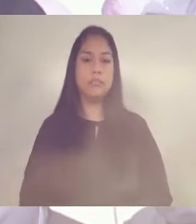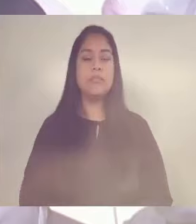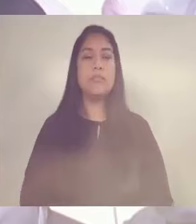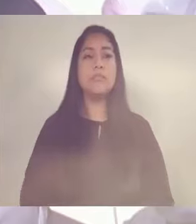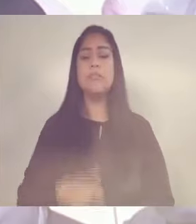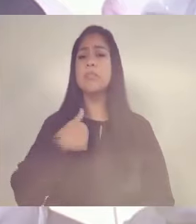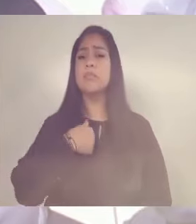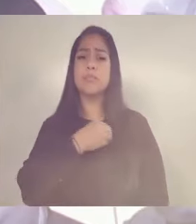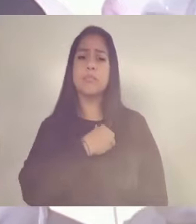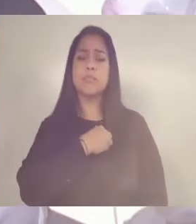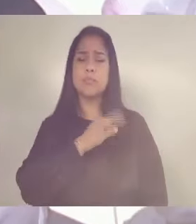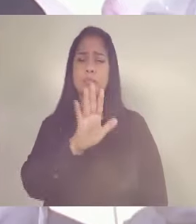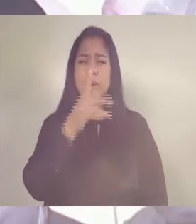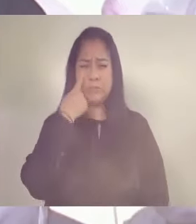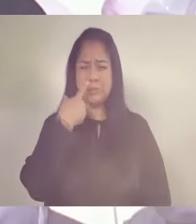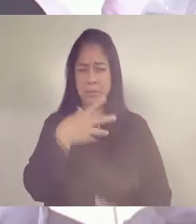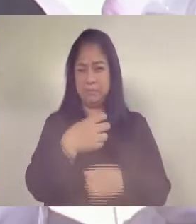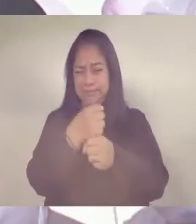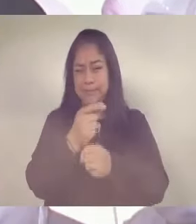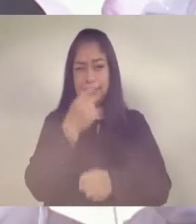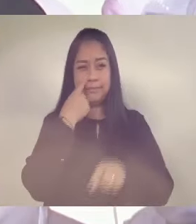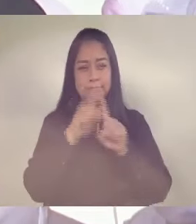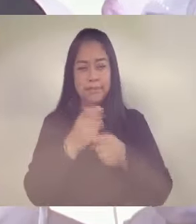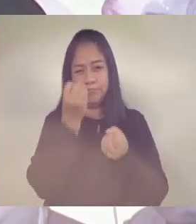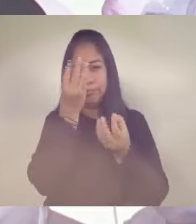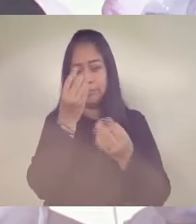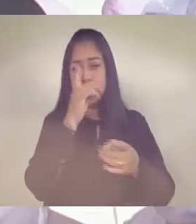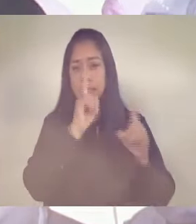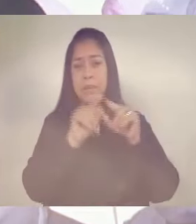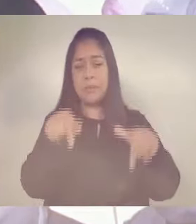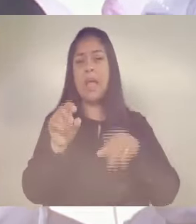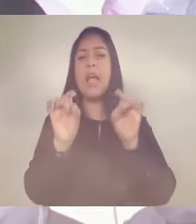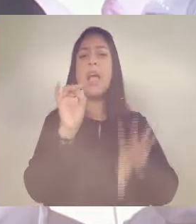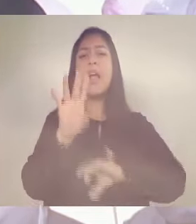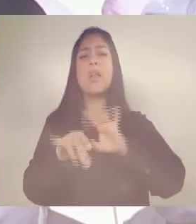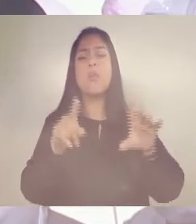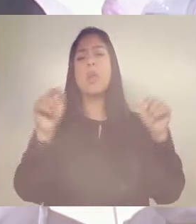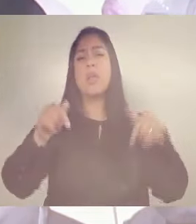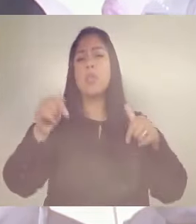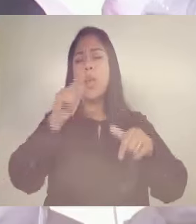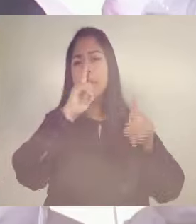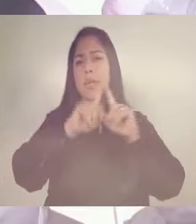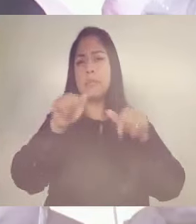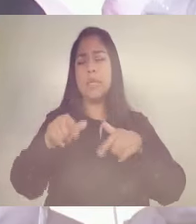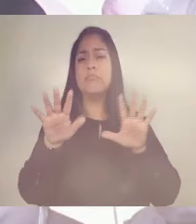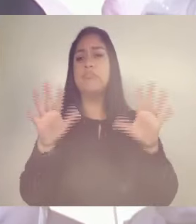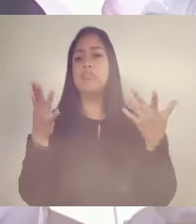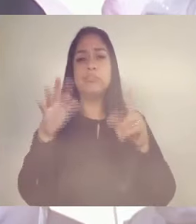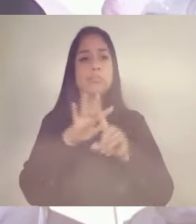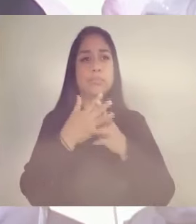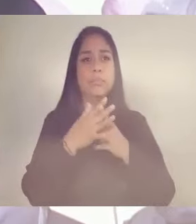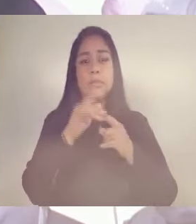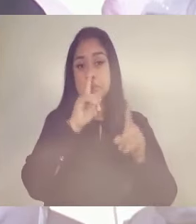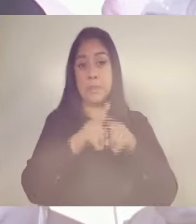Yo quisiera detenerme un par de minutos y contarles acerca algunas actualizaciones de las cosas que han estado sucediendo. Creo